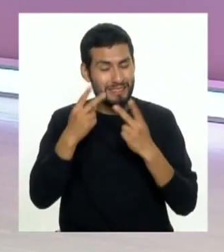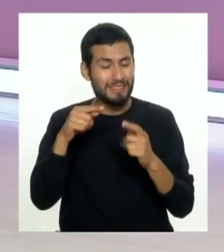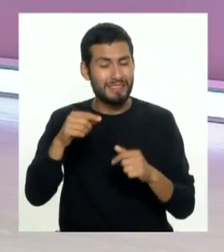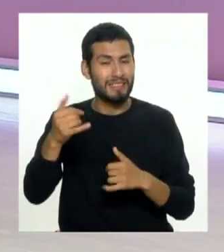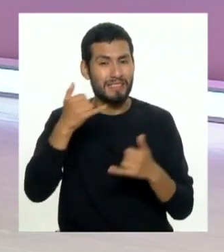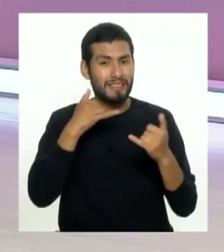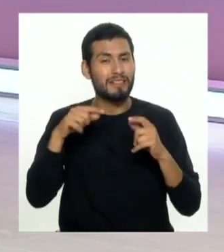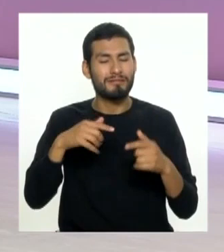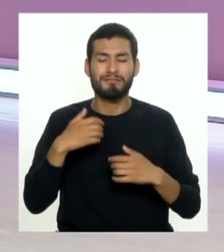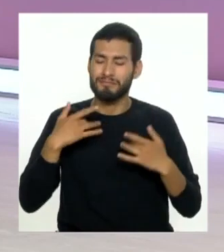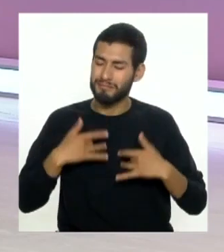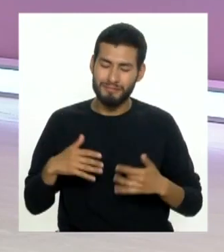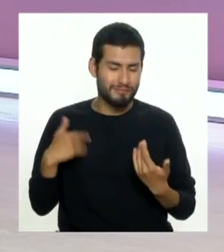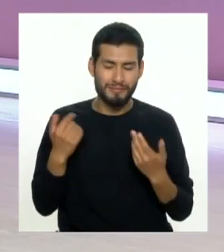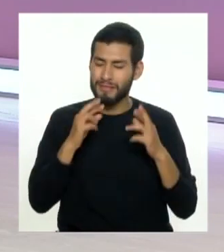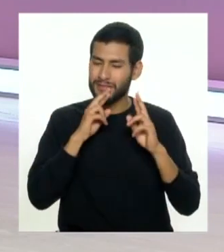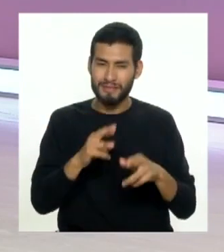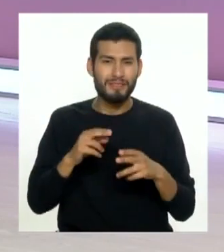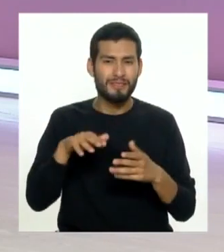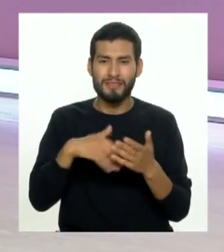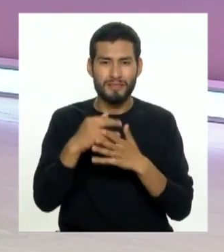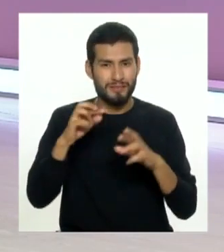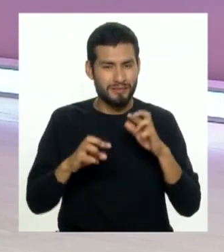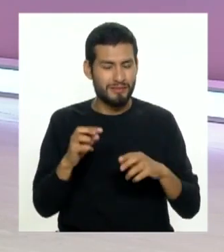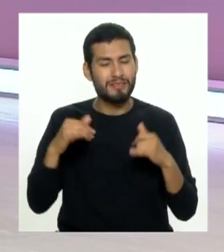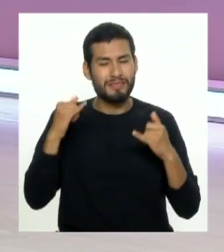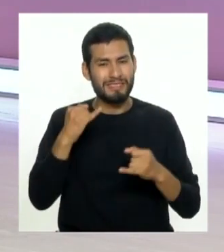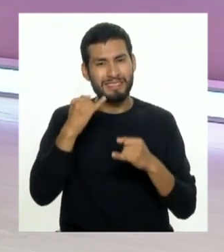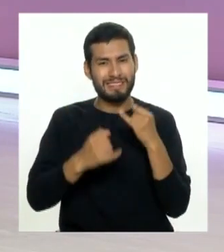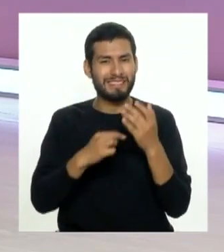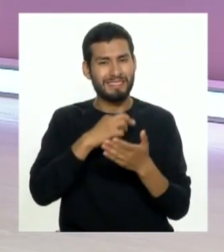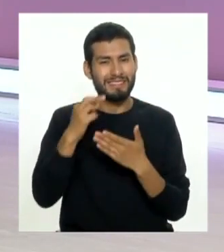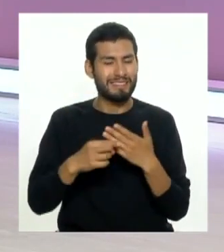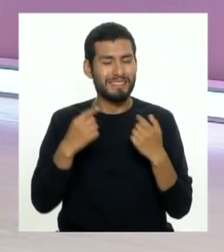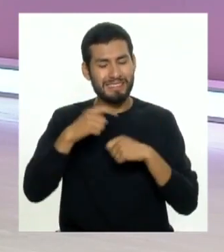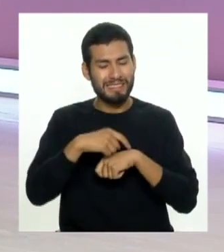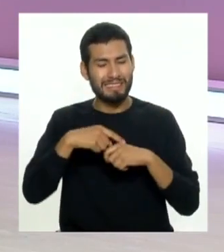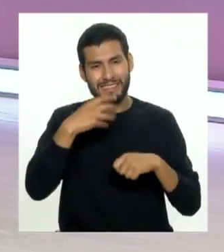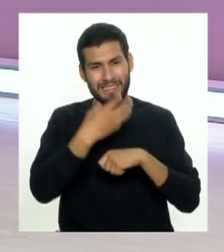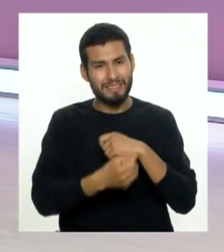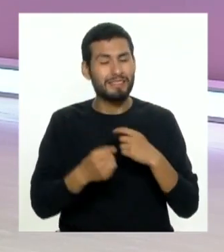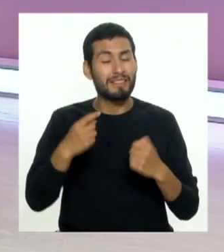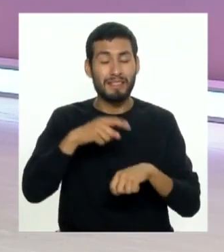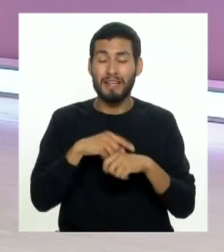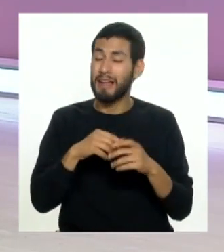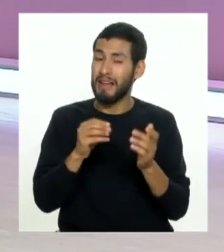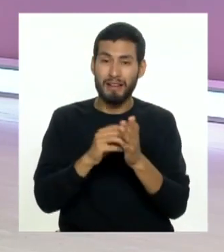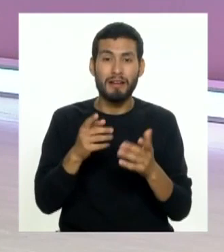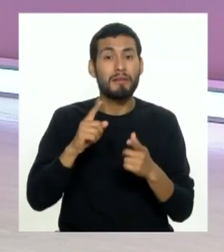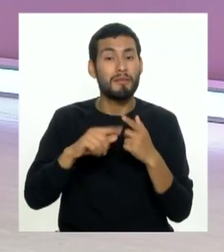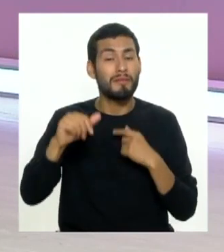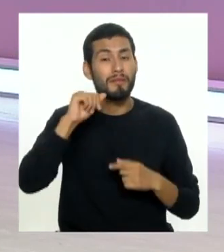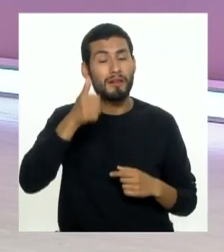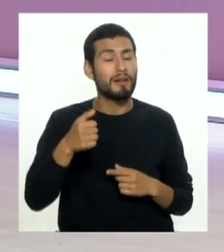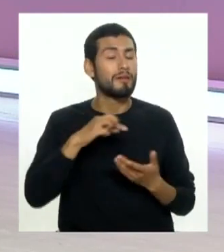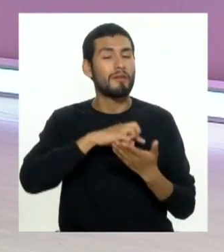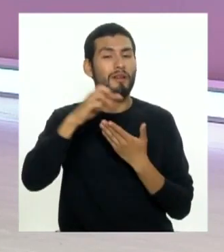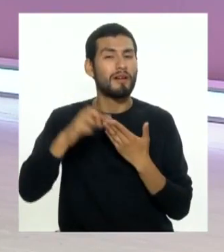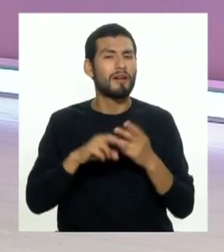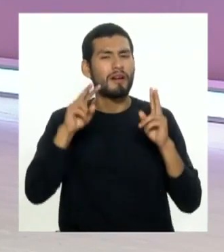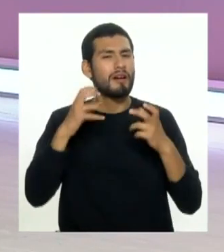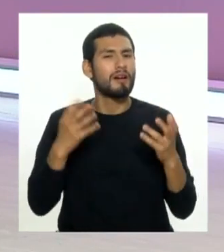llamaron y que lamentablemente no hemos podido responder todas sus dudas. Ya se terminó el programa, se terminó el tiempo. No hay tiempo para más. Mañana tenemos el programa